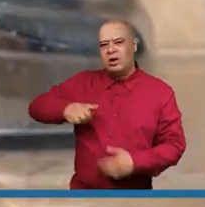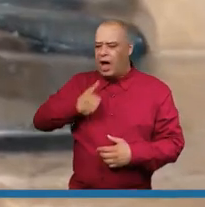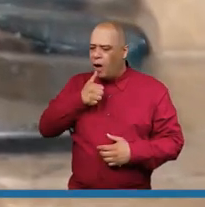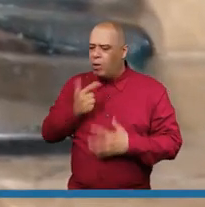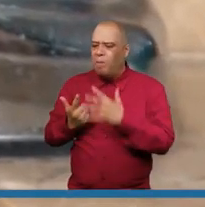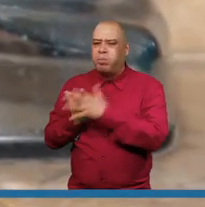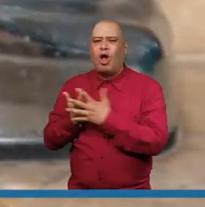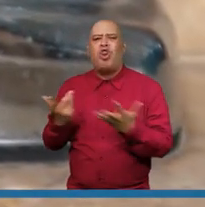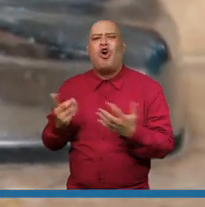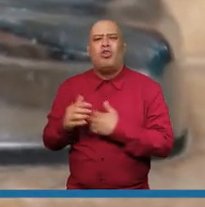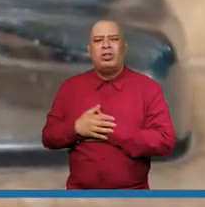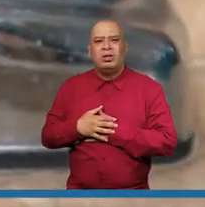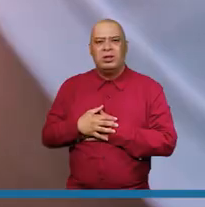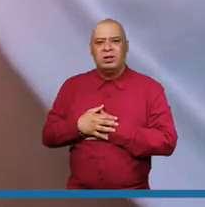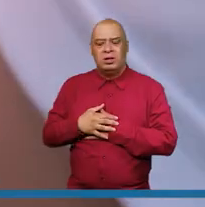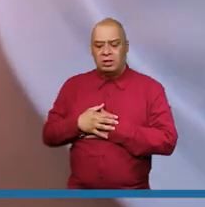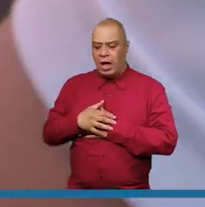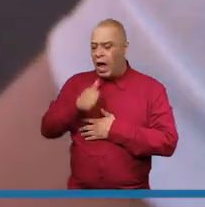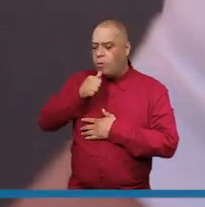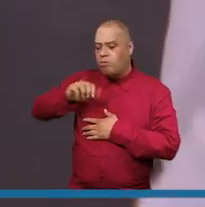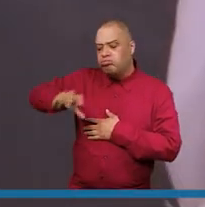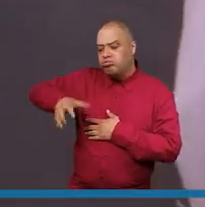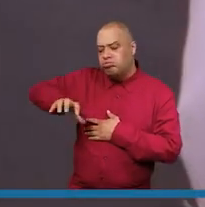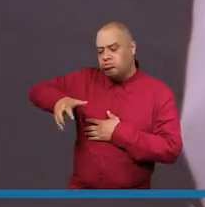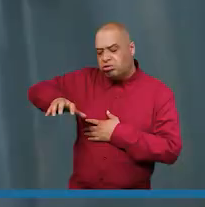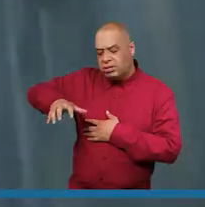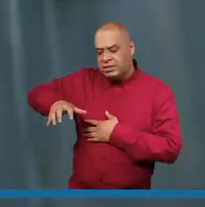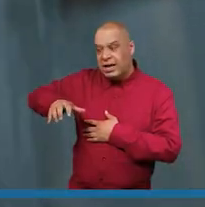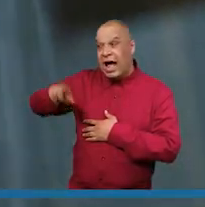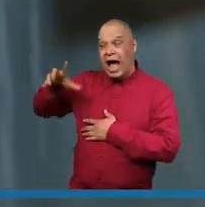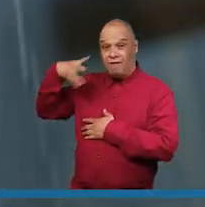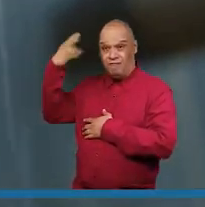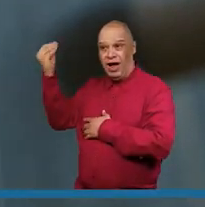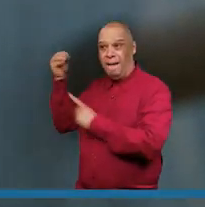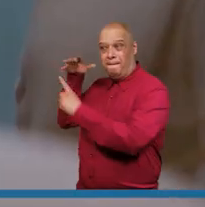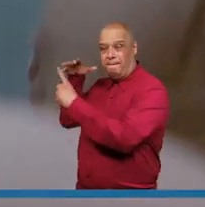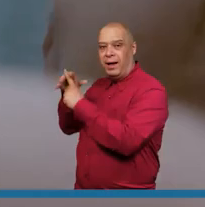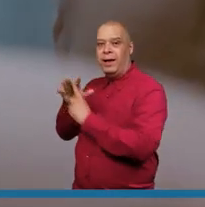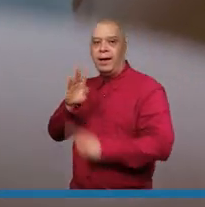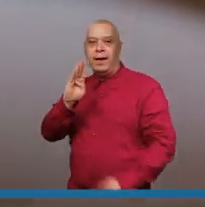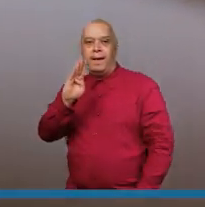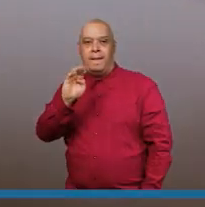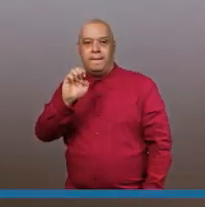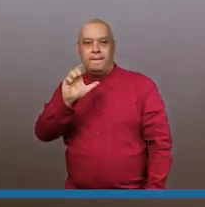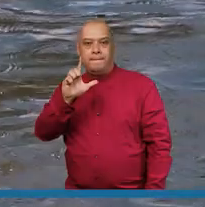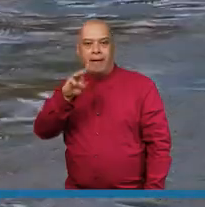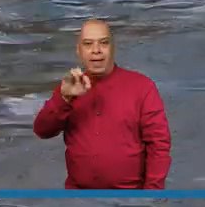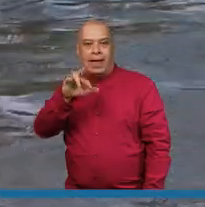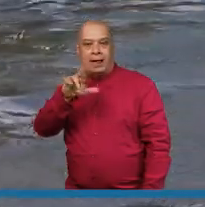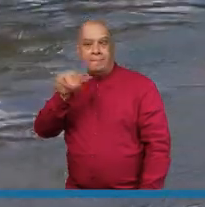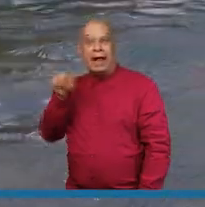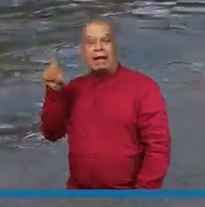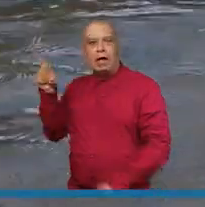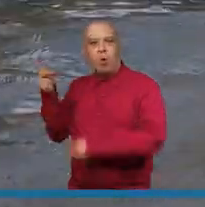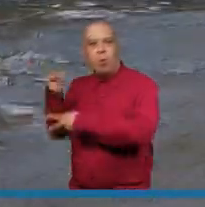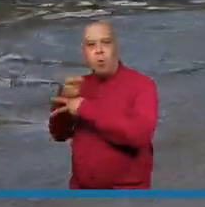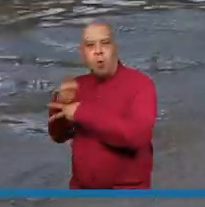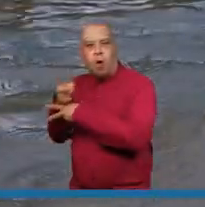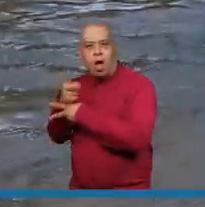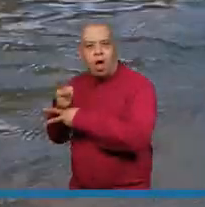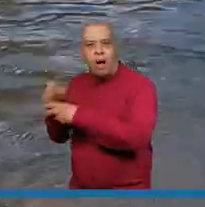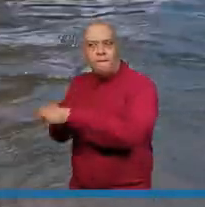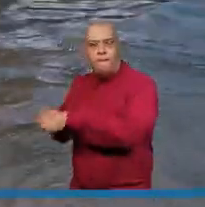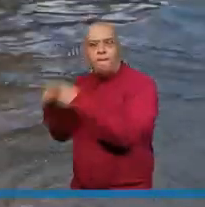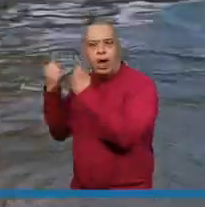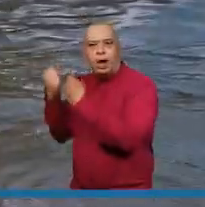estamos preguntando de dónde viene esa agua, qué impactos genera que esa agua venga desde Belmira. Cierto, estamos protegiendo el páramo